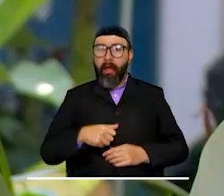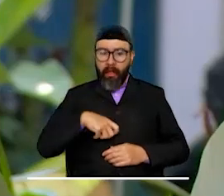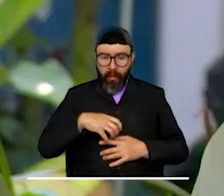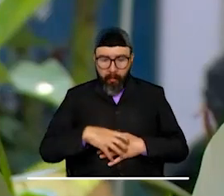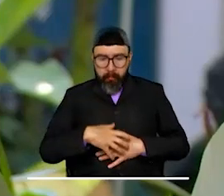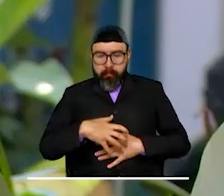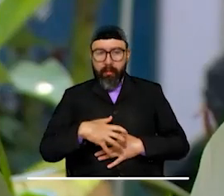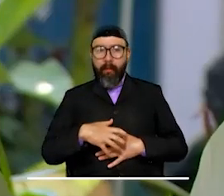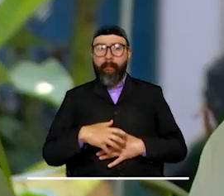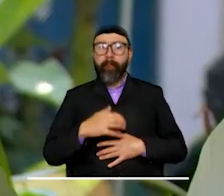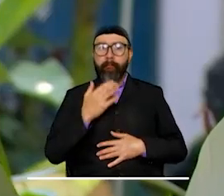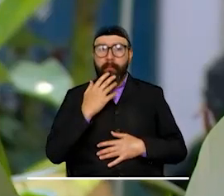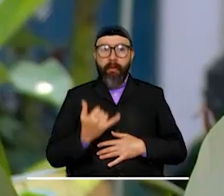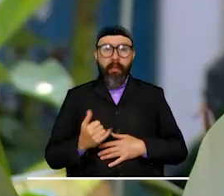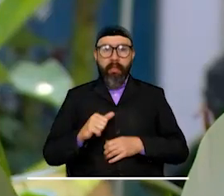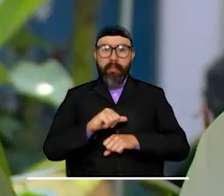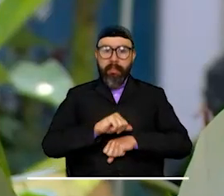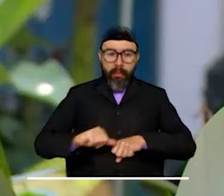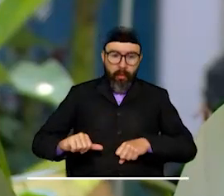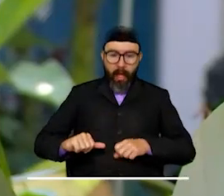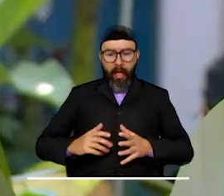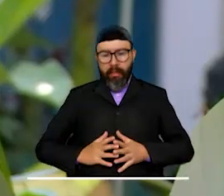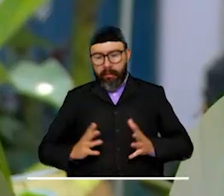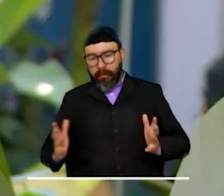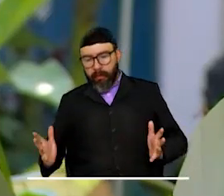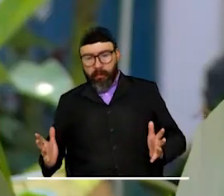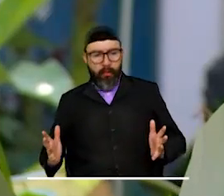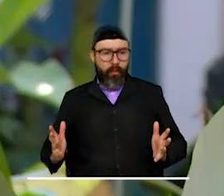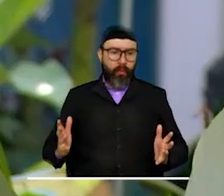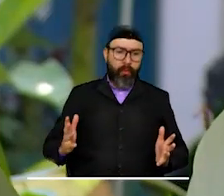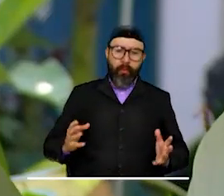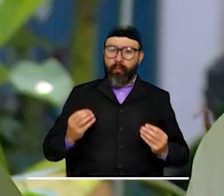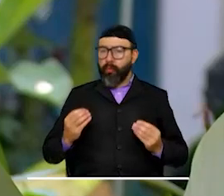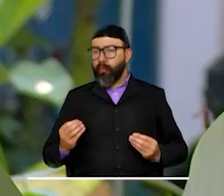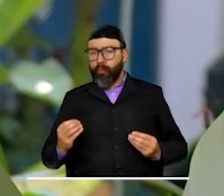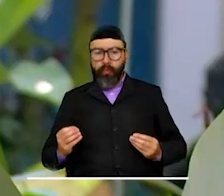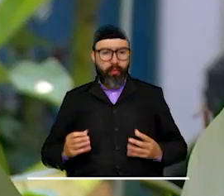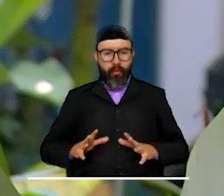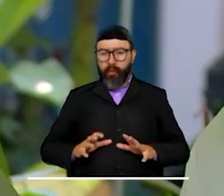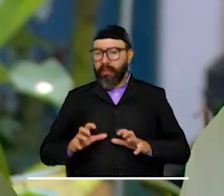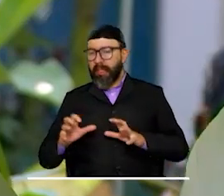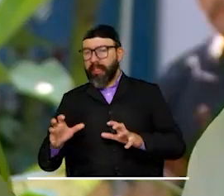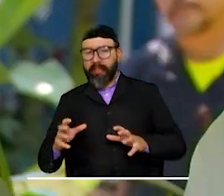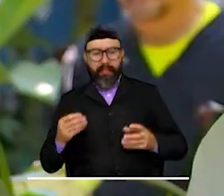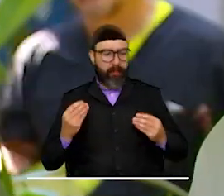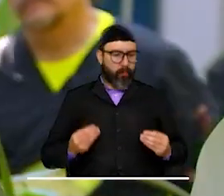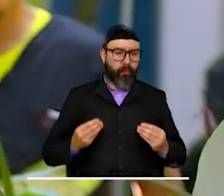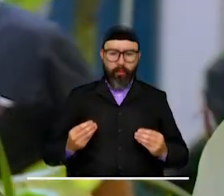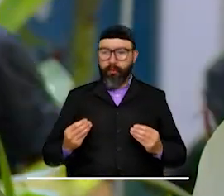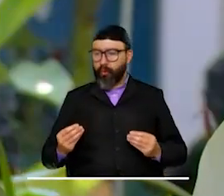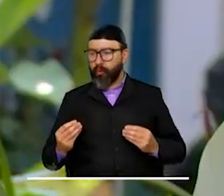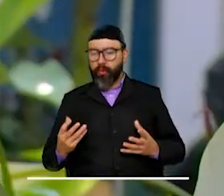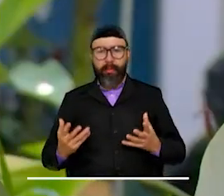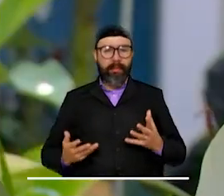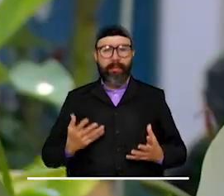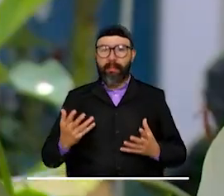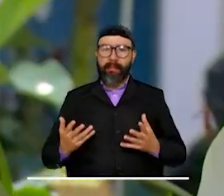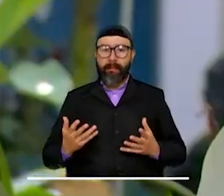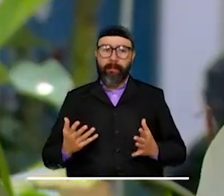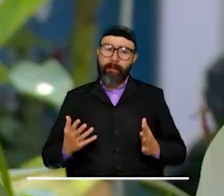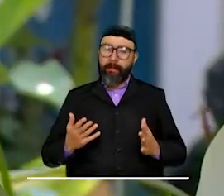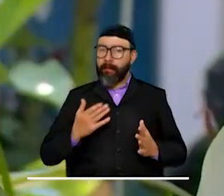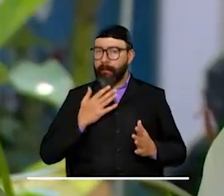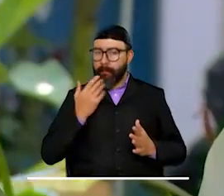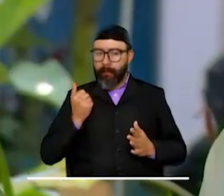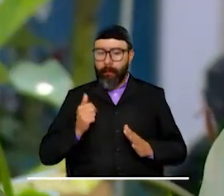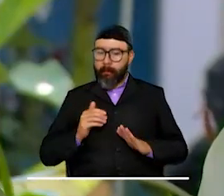donde lo tienen a uno que abrir, lo encuentran completamente invadido y, como decimos en el lenguaje coloquial, es mejor no